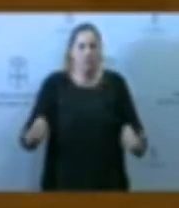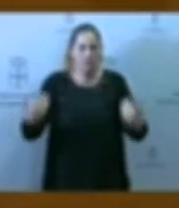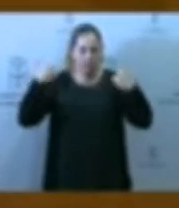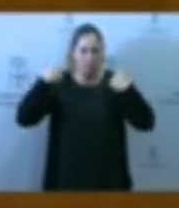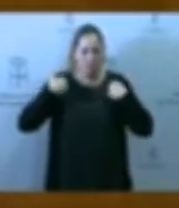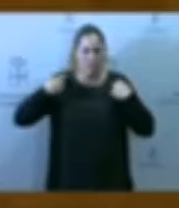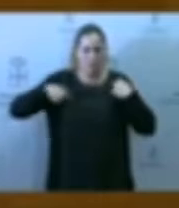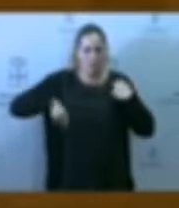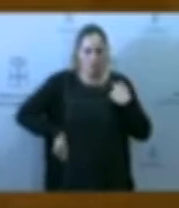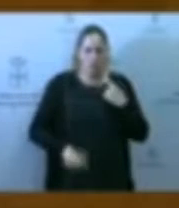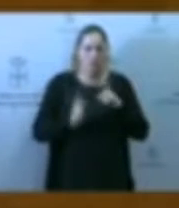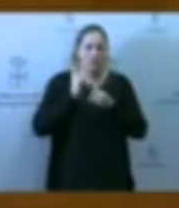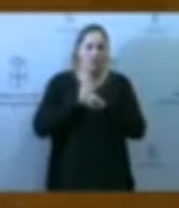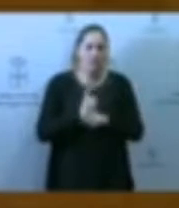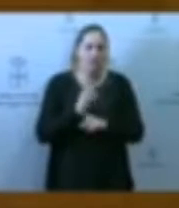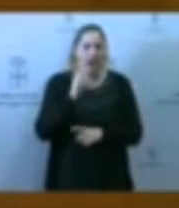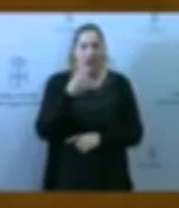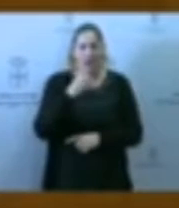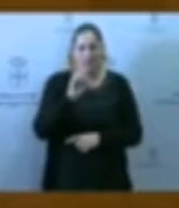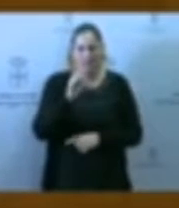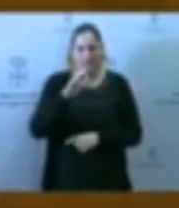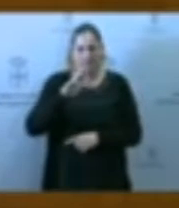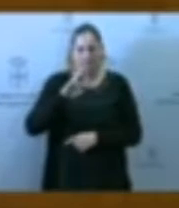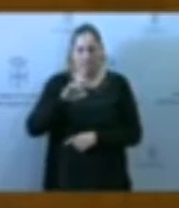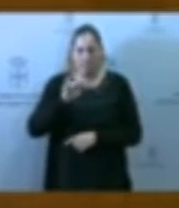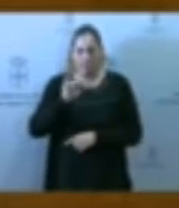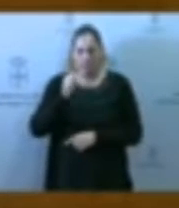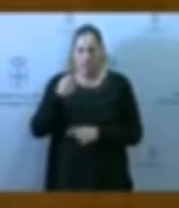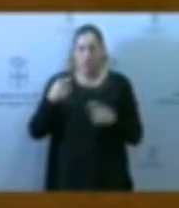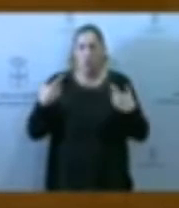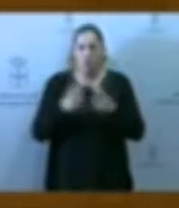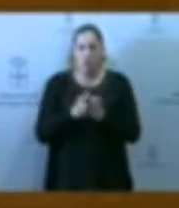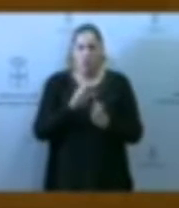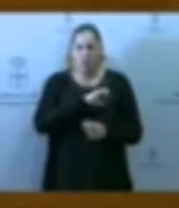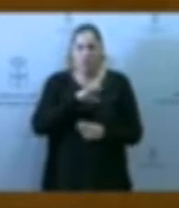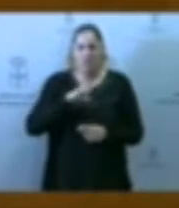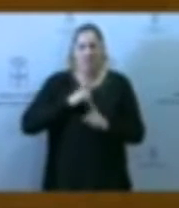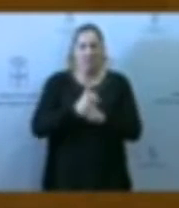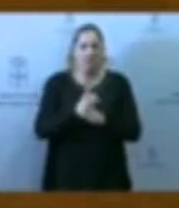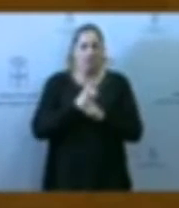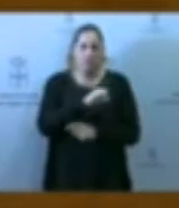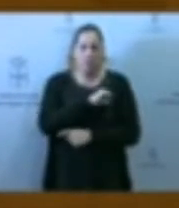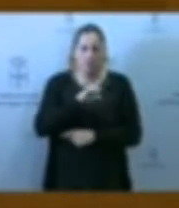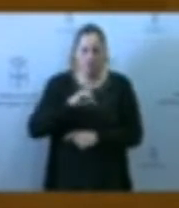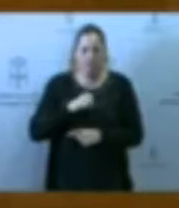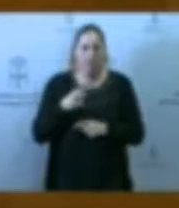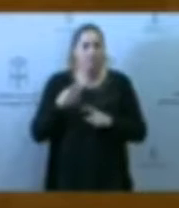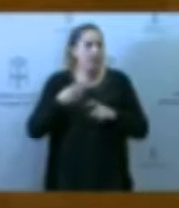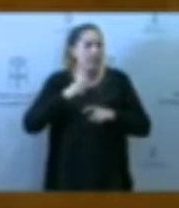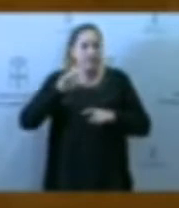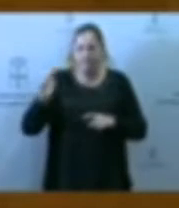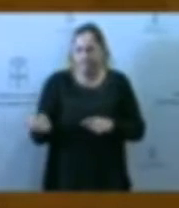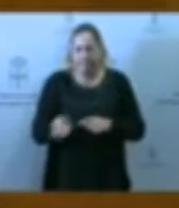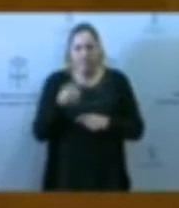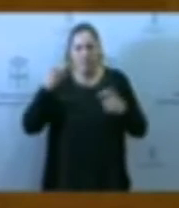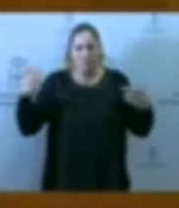profesionales de transporte, desde ASETRA, la Unión Independiente de Transportistas Autónomos, UITA. Las reacciones no se hicieron